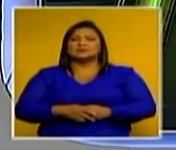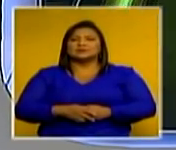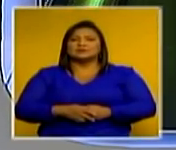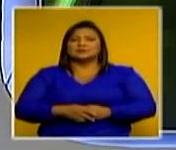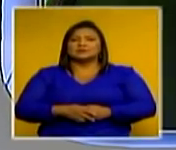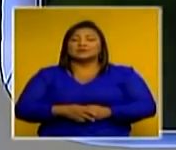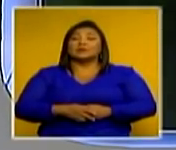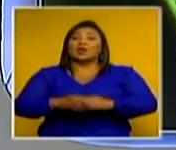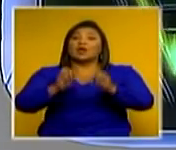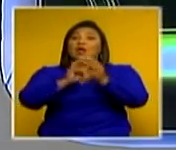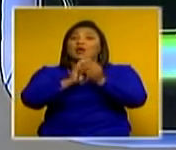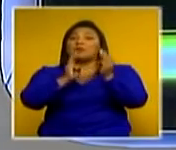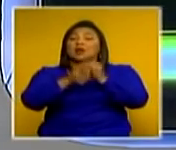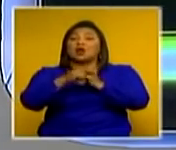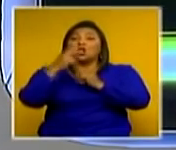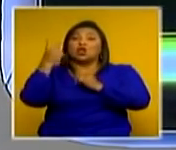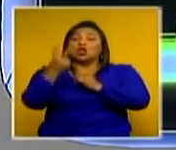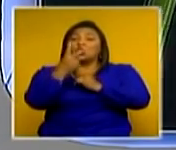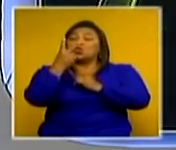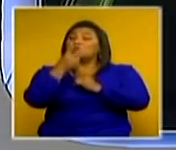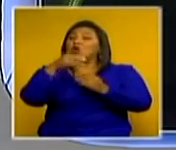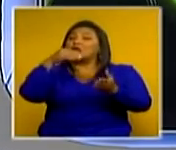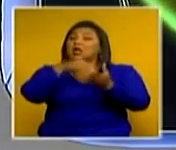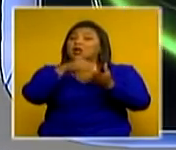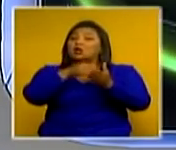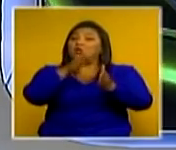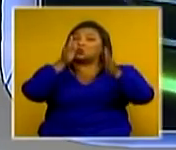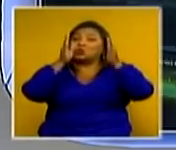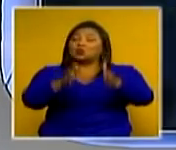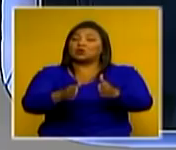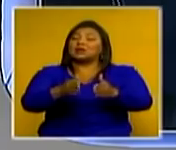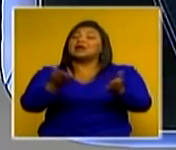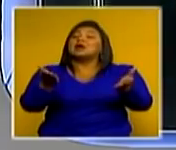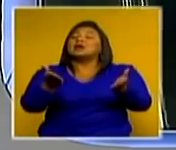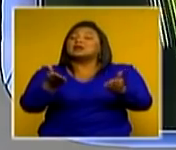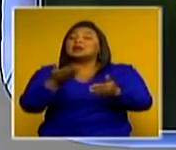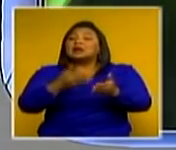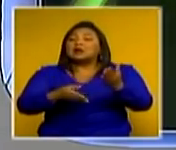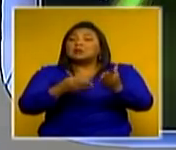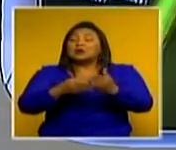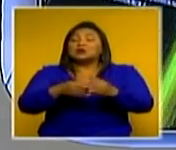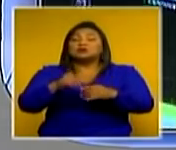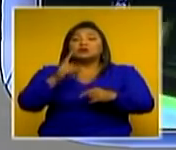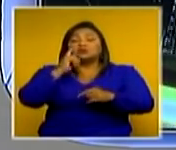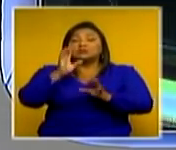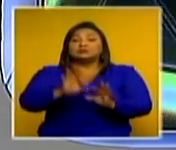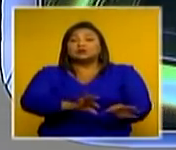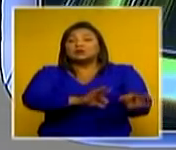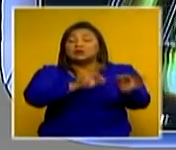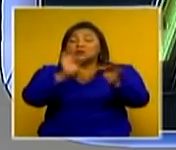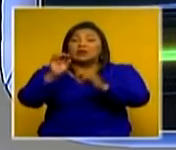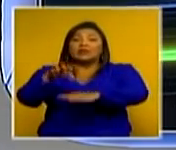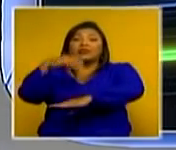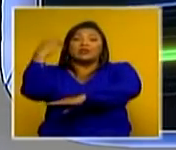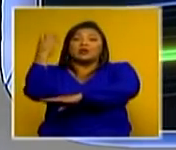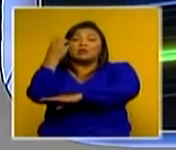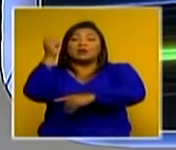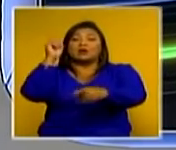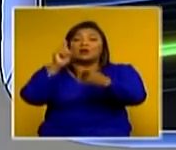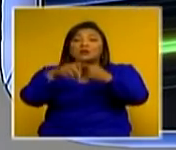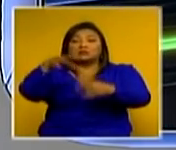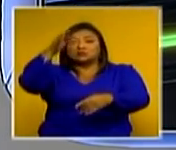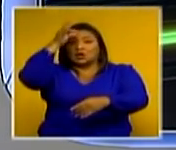en milagro 12 estudiantes de un colegio de la parroquia roberto astudillo fueron derivadas de emergencia hasta el hospital